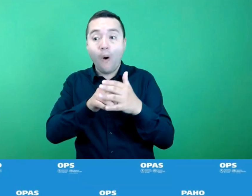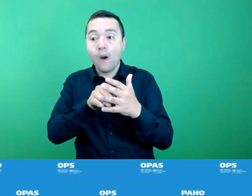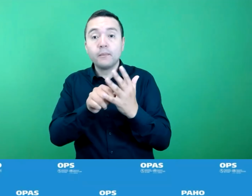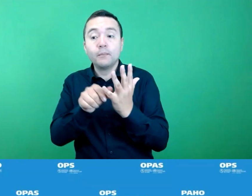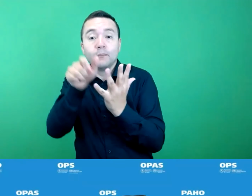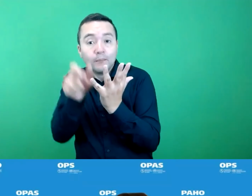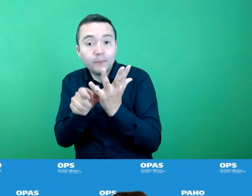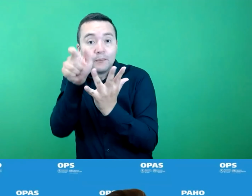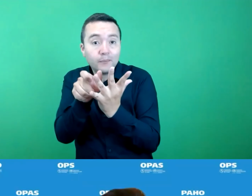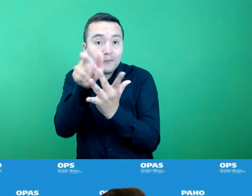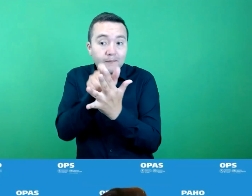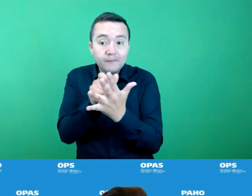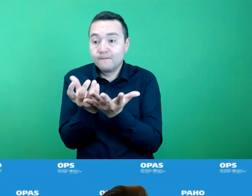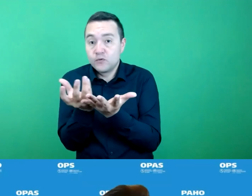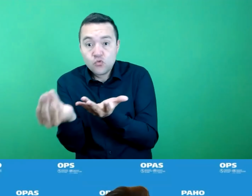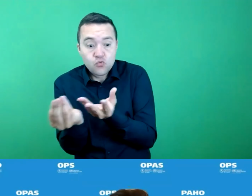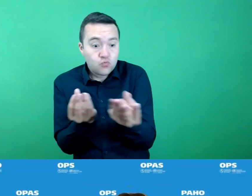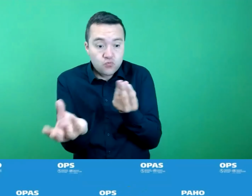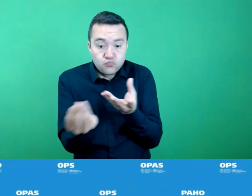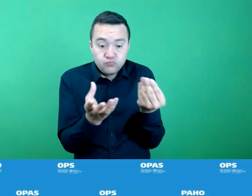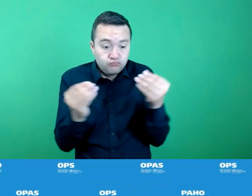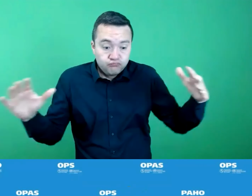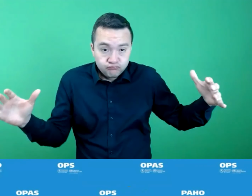mejorar la salud de nuestra región.